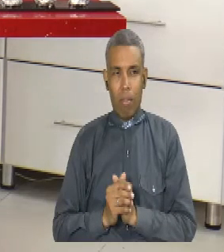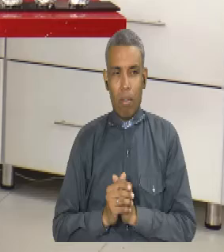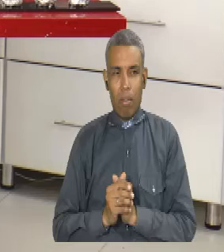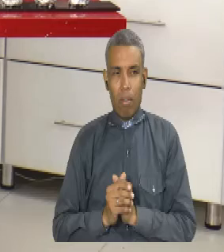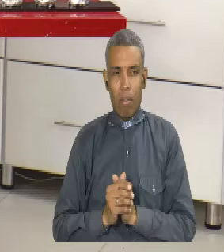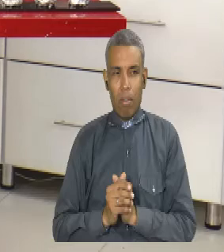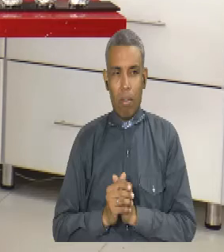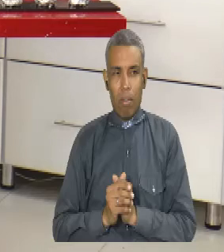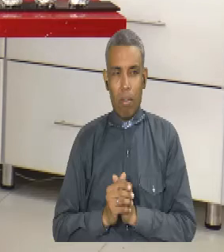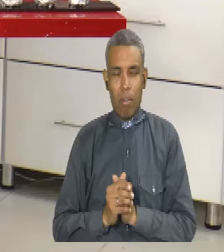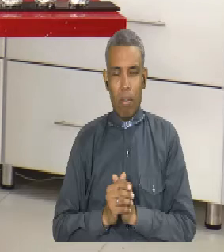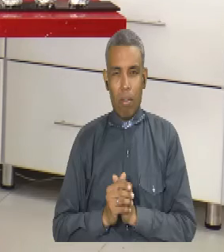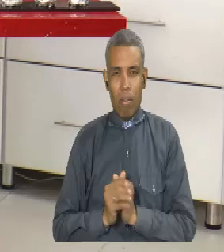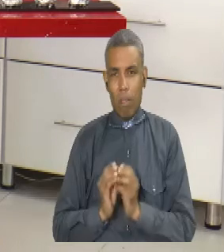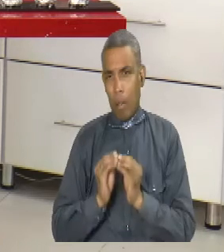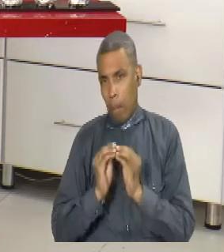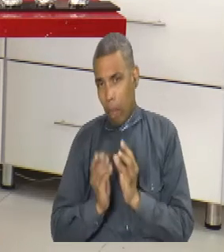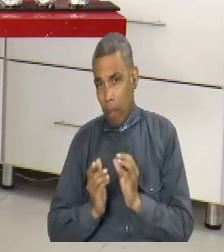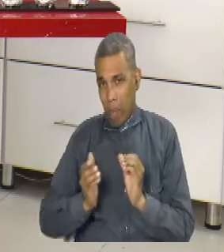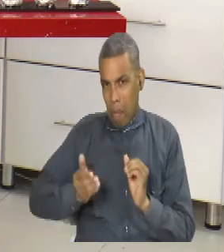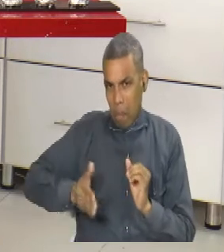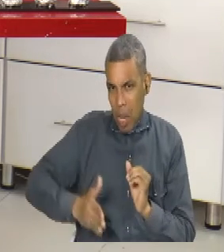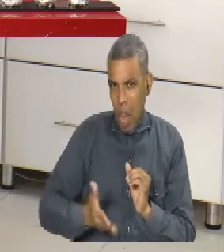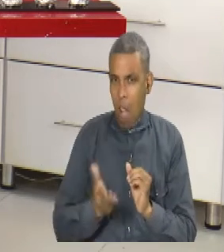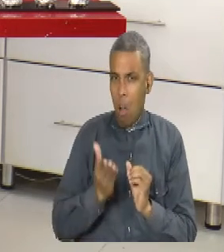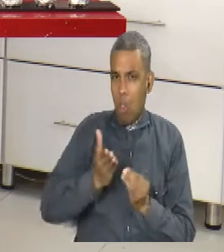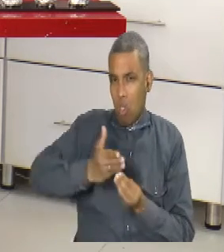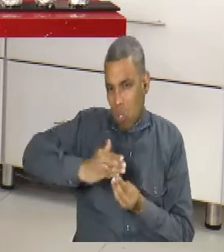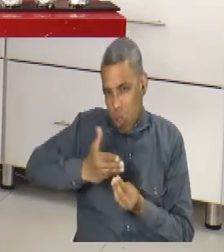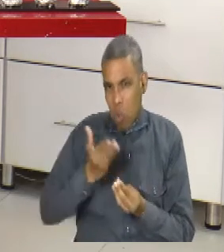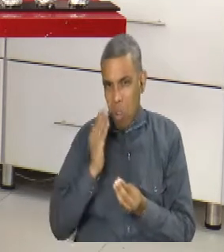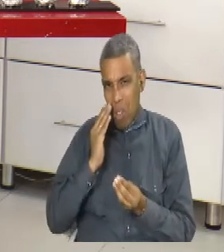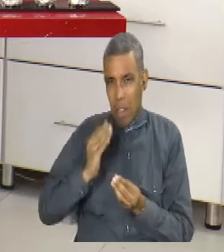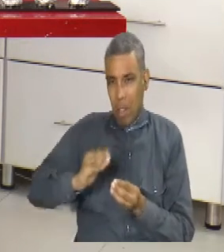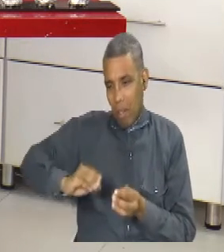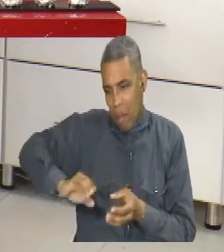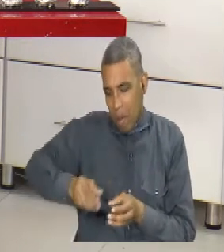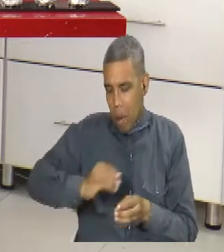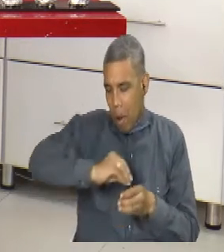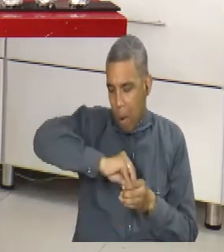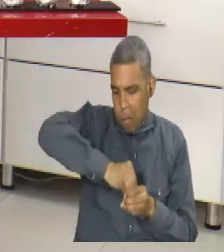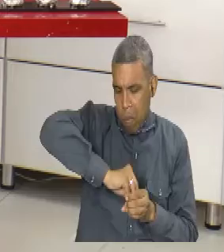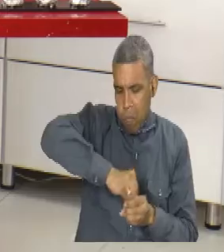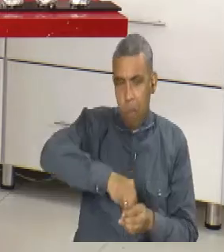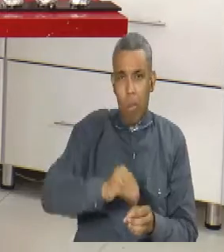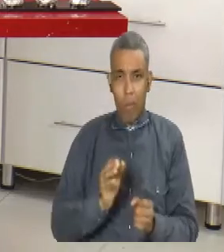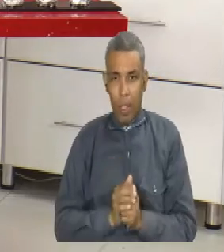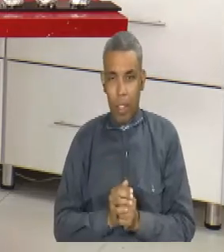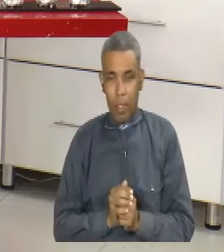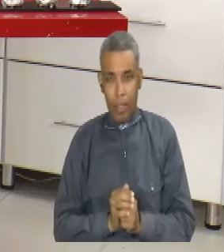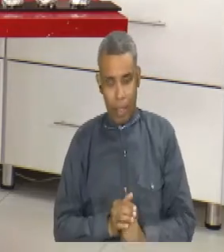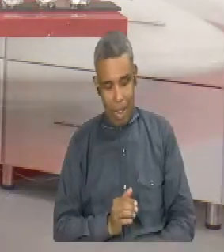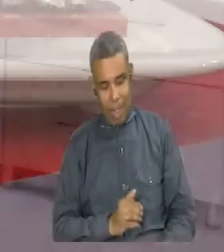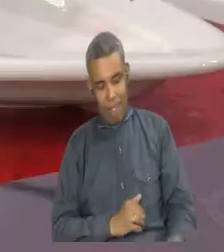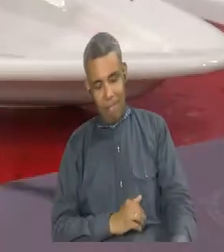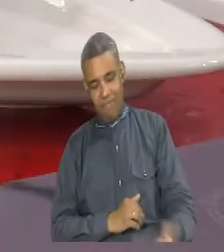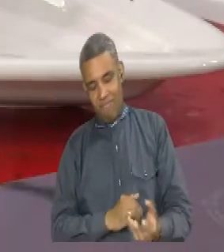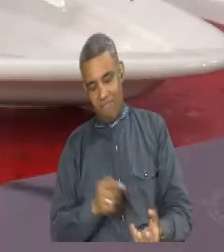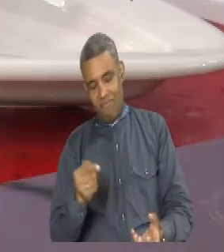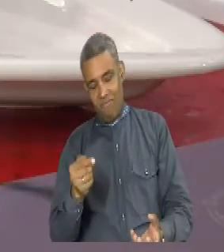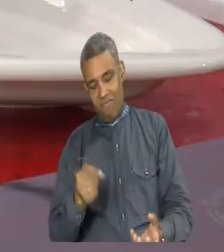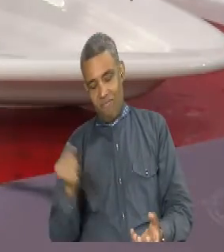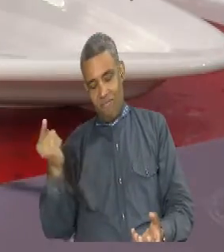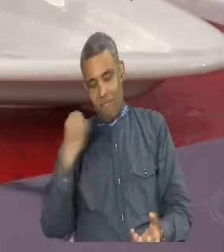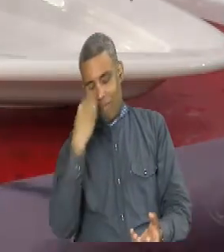cocidas con atún. Sí. Ah, la mire, puedes poner ahí. Ya, esa me quedó más bonita. Algo diferente. Esperemos que a